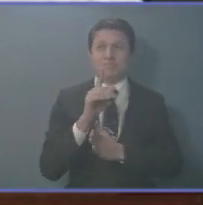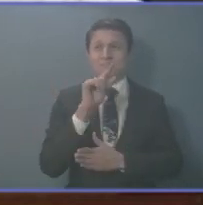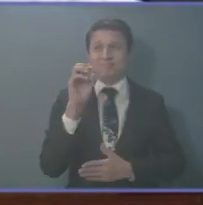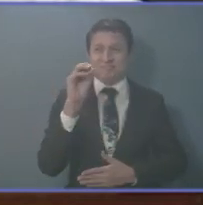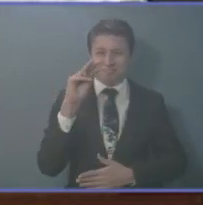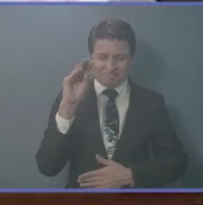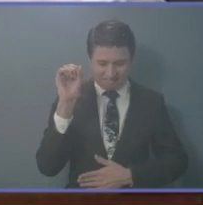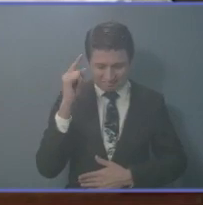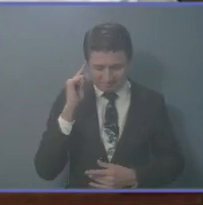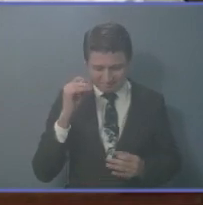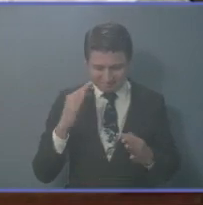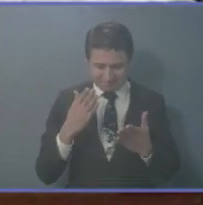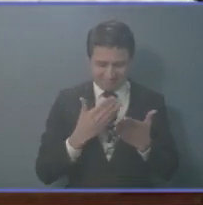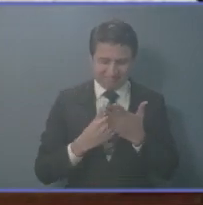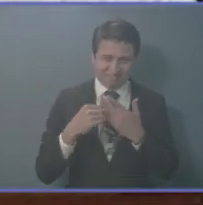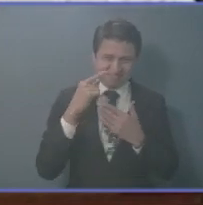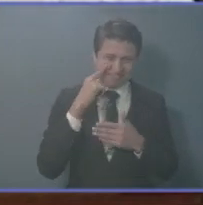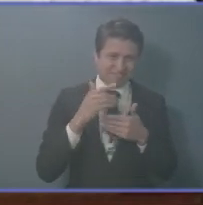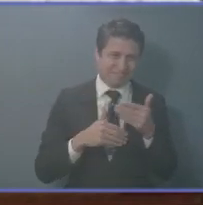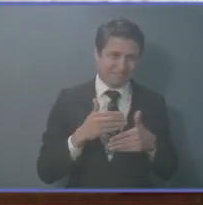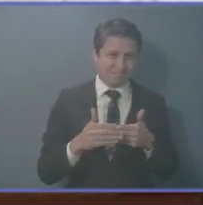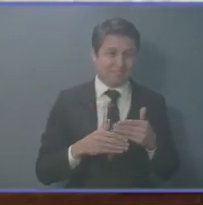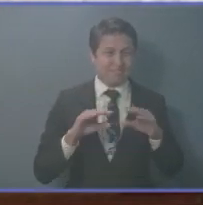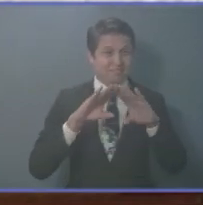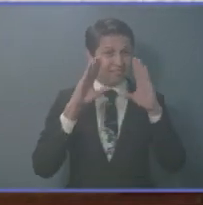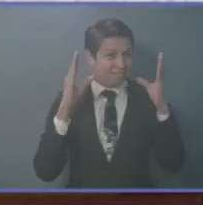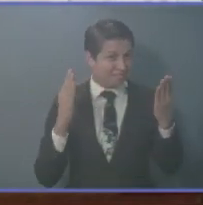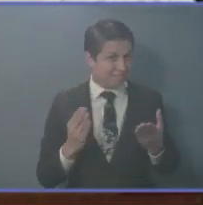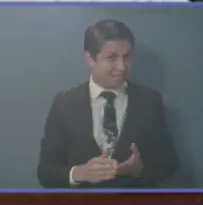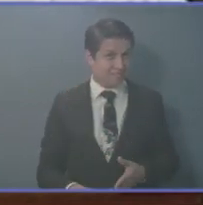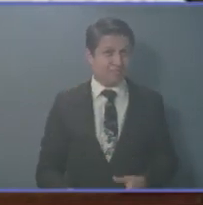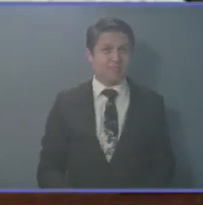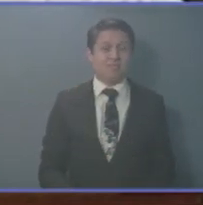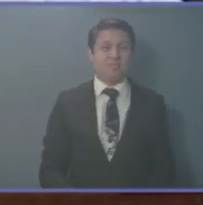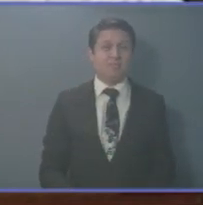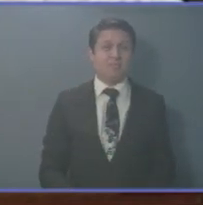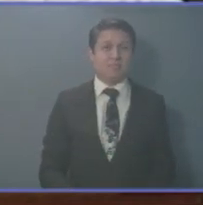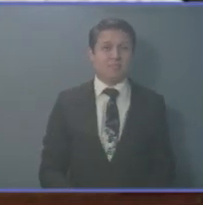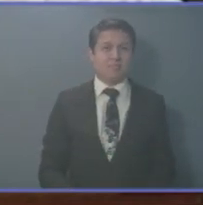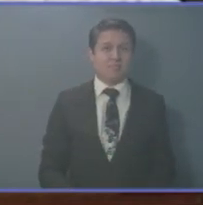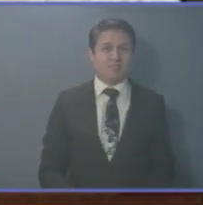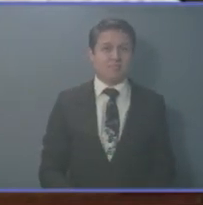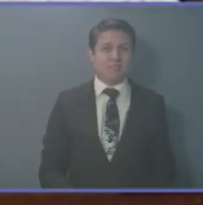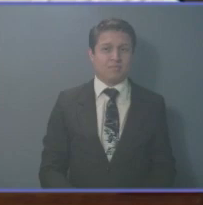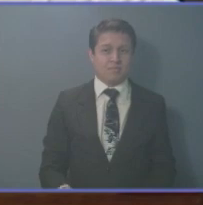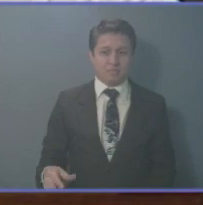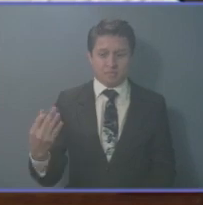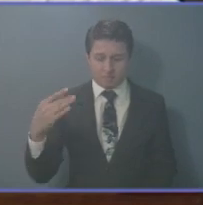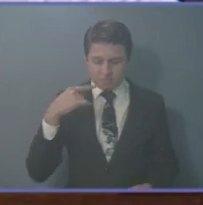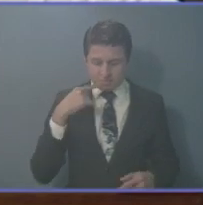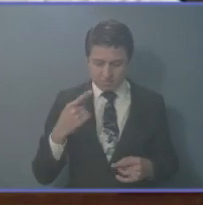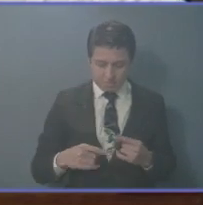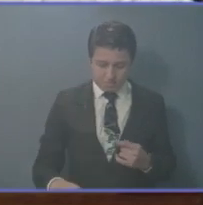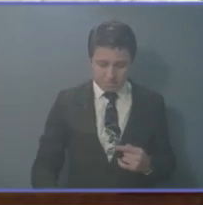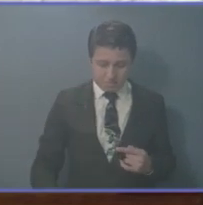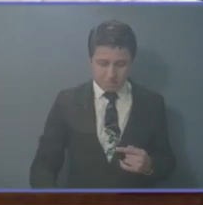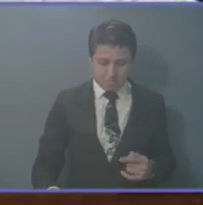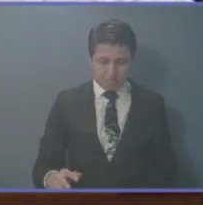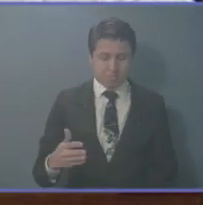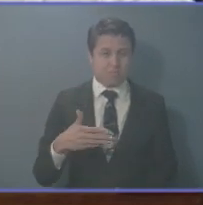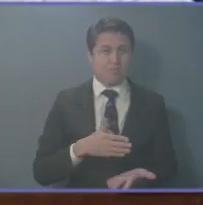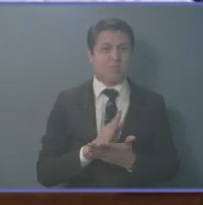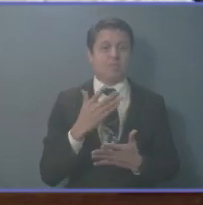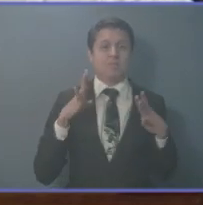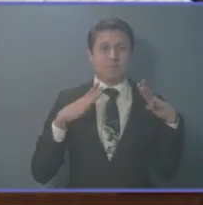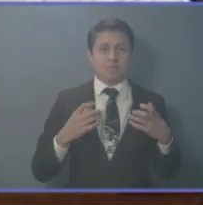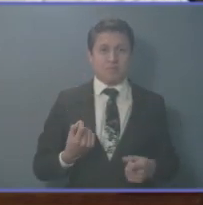una emergencia sanitaria, social y mundial, que requiere una acción efectiva e inmediata de los gobiernos y las personas, y